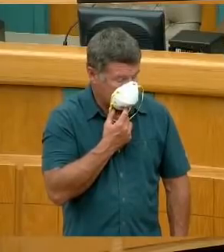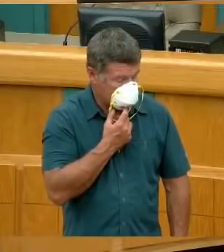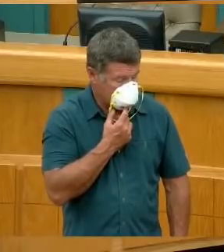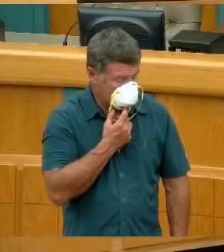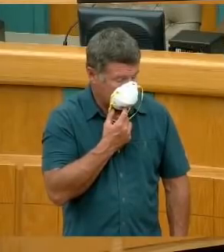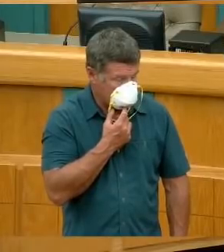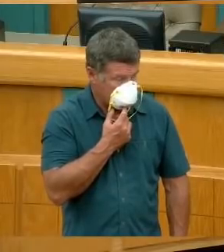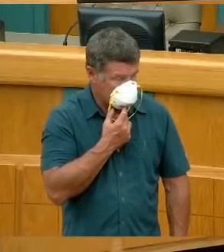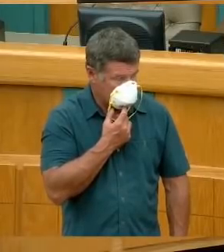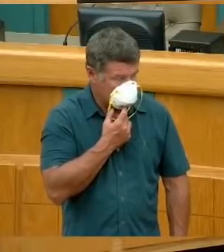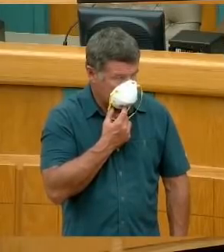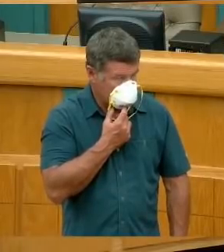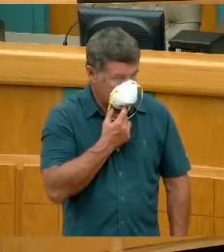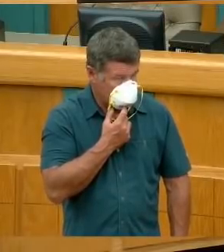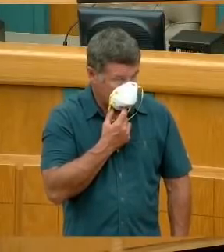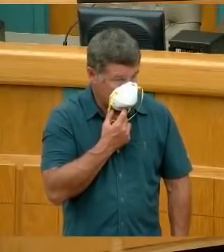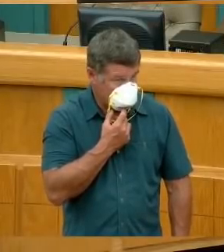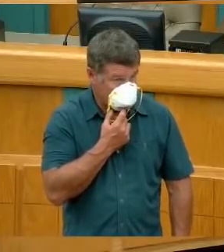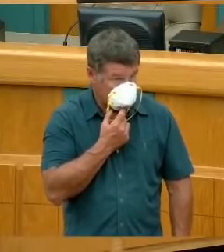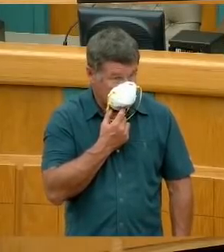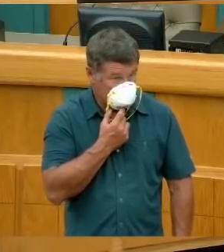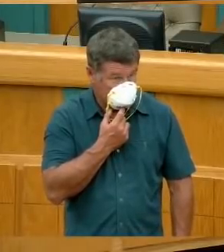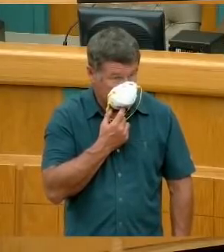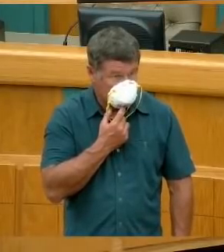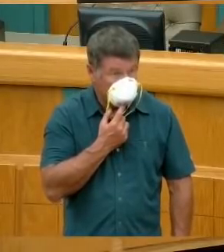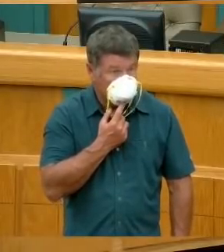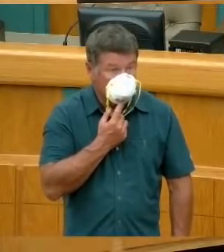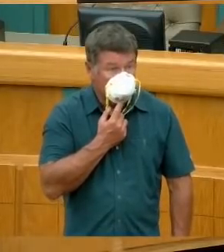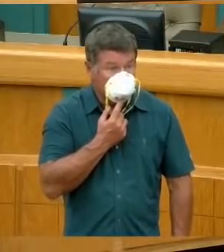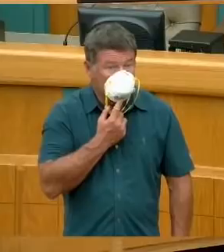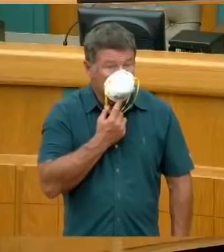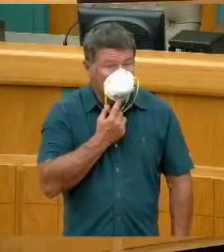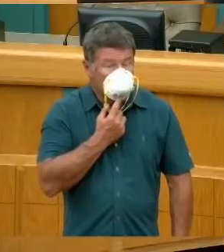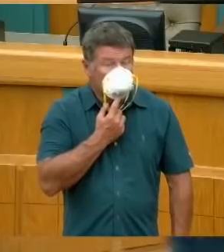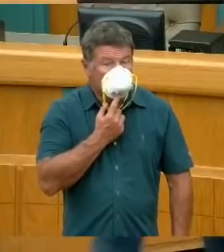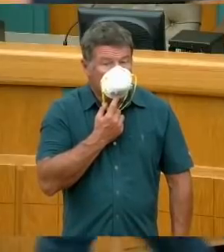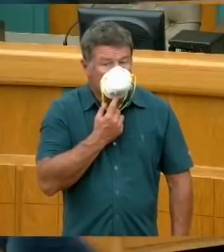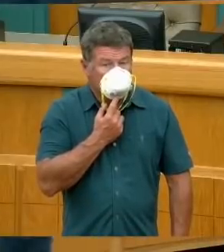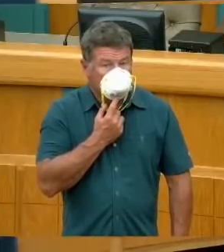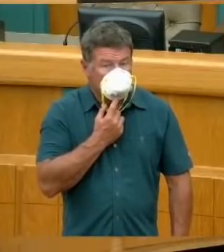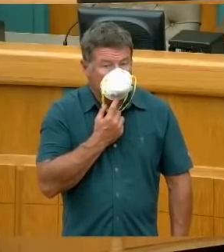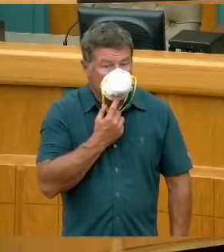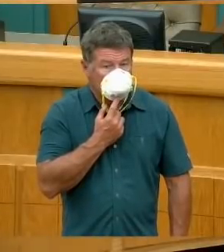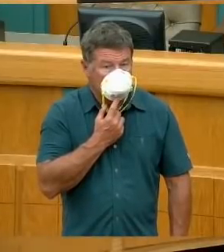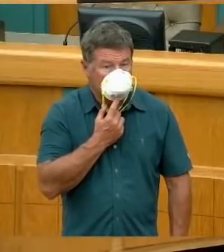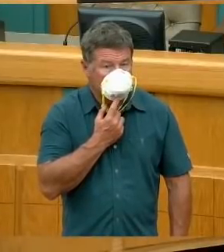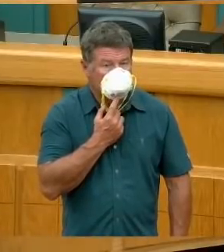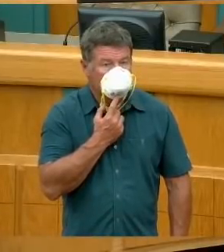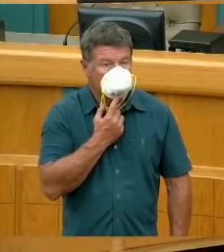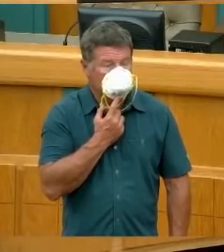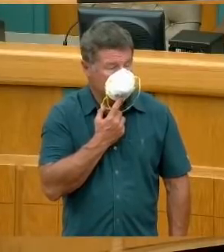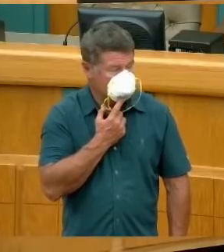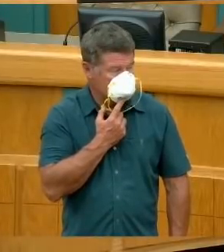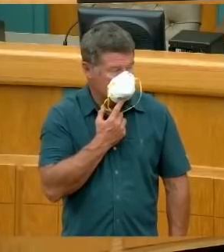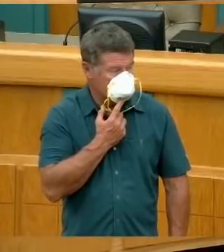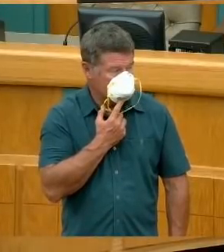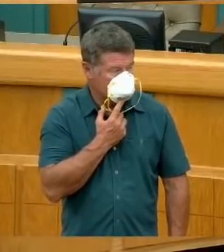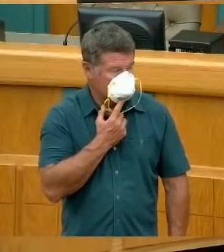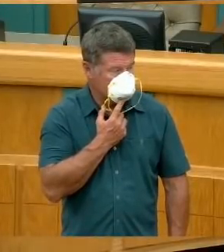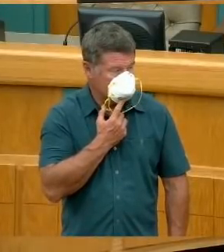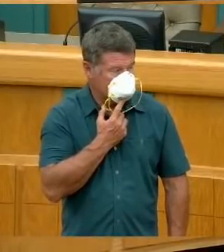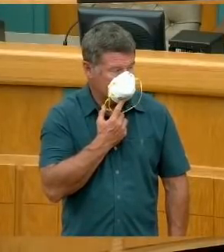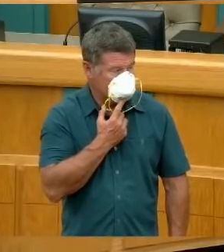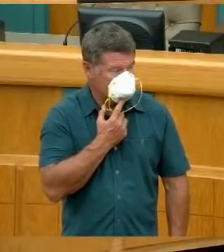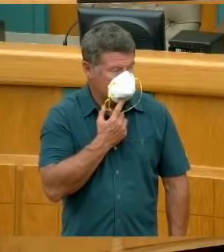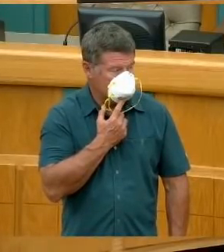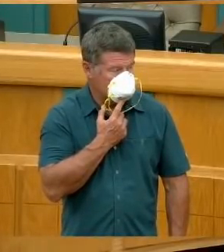había pedido a la compañía que cuenta con esa publicidad que retiraran esos anuncios publicitarios, pero esos anuncios no fueron retirados.